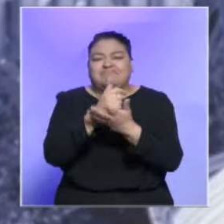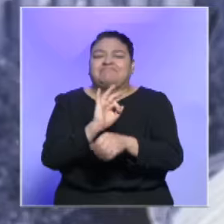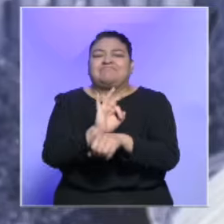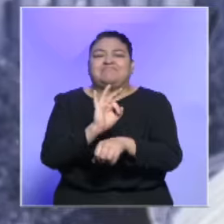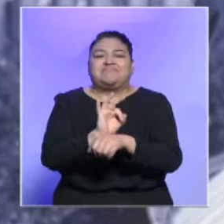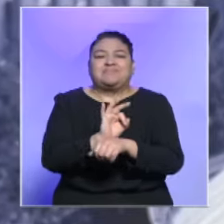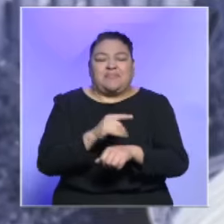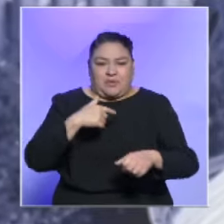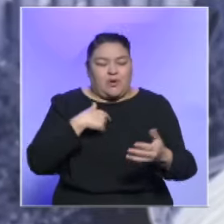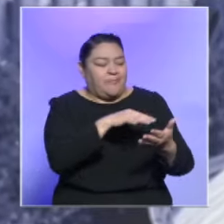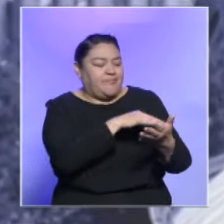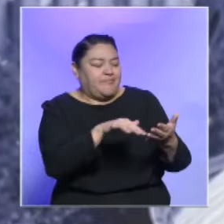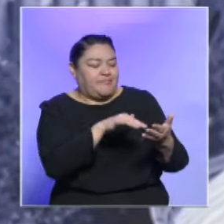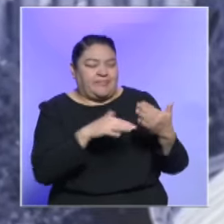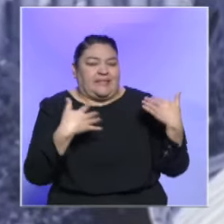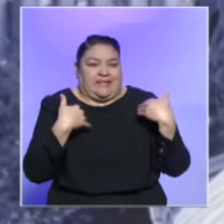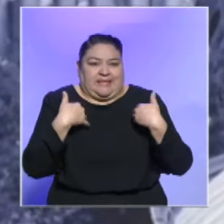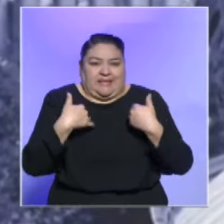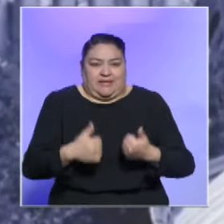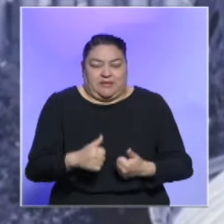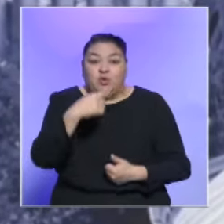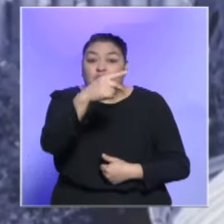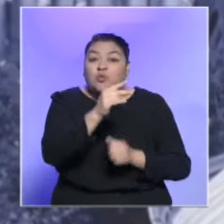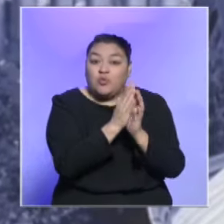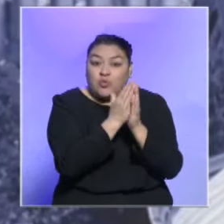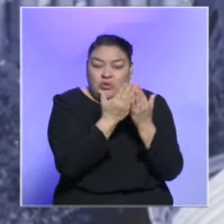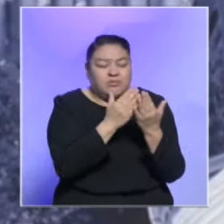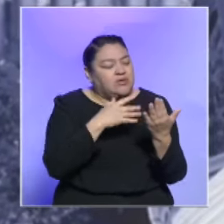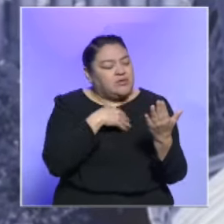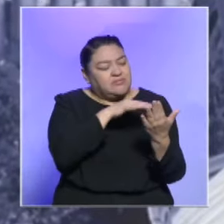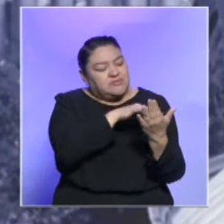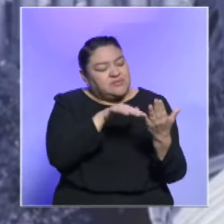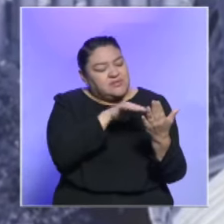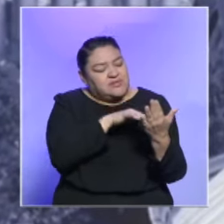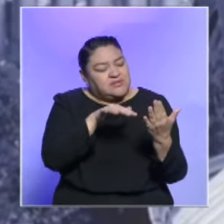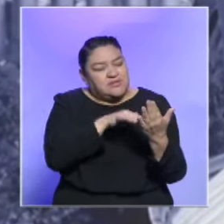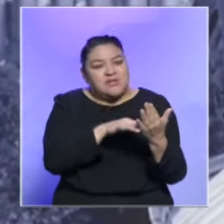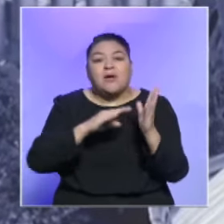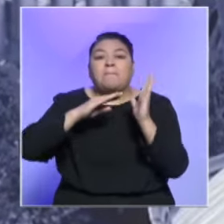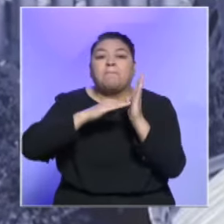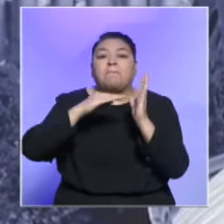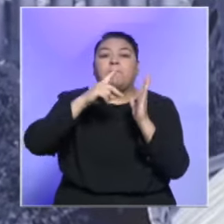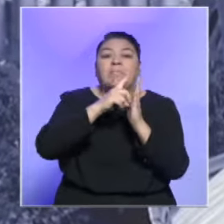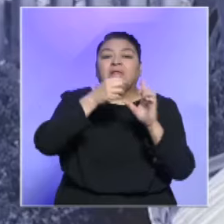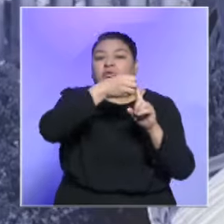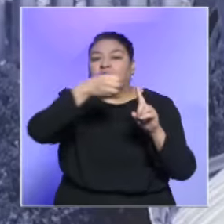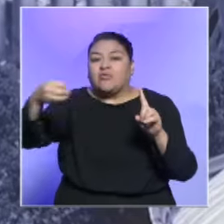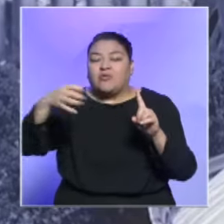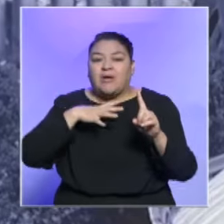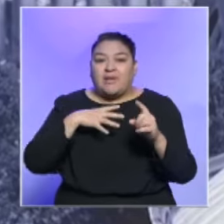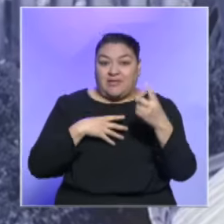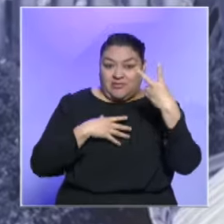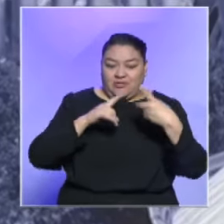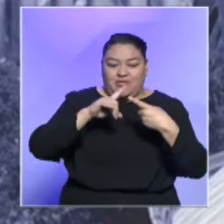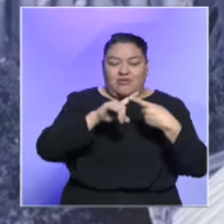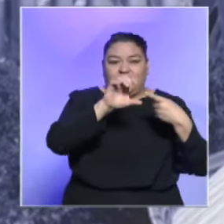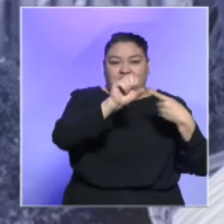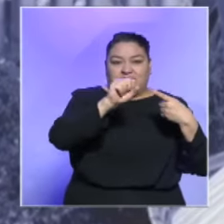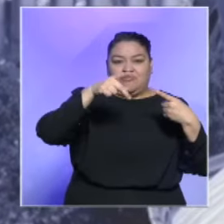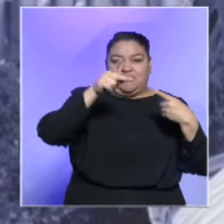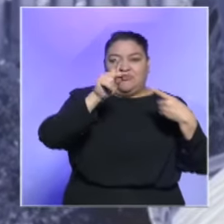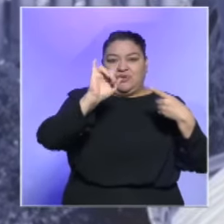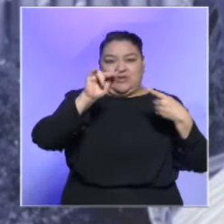Yo entendí mucho la perspectiva de este libro cuando empecé a ver cuál era la influencia metodológica y había dos autores, Skinner y Robert